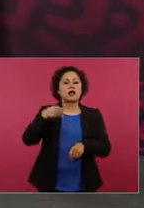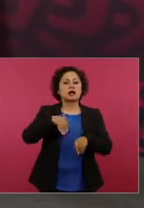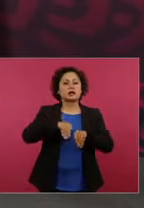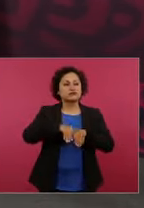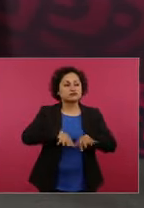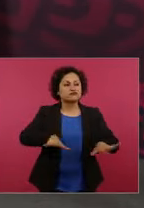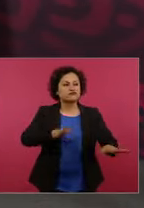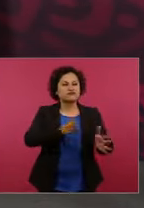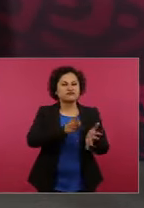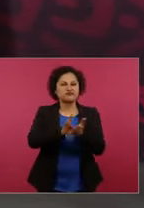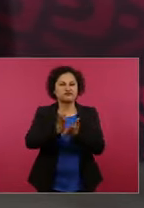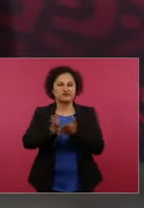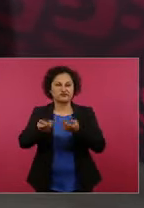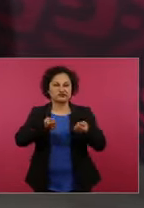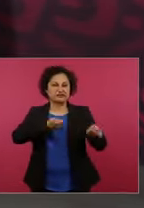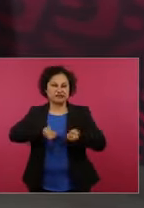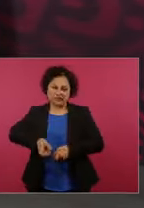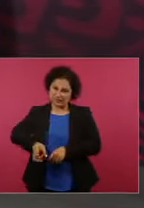en Coahuila.